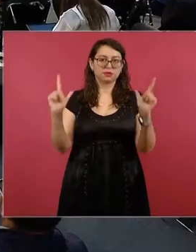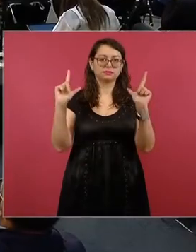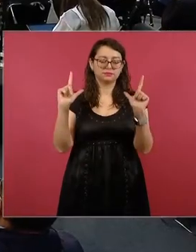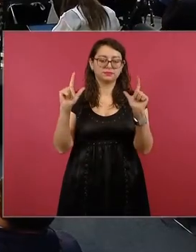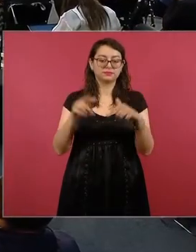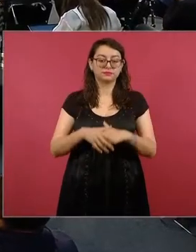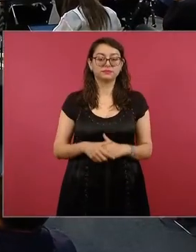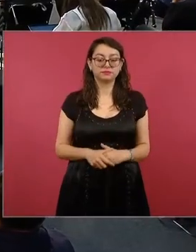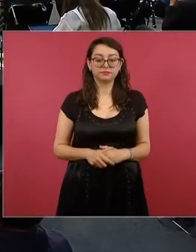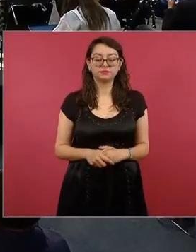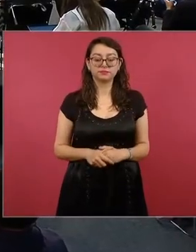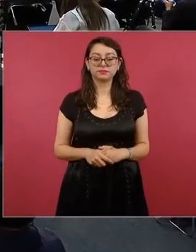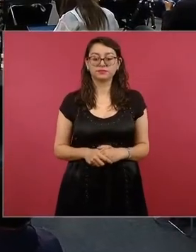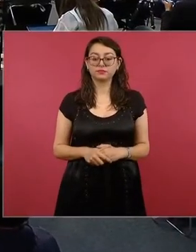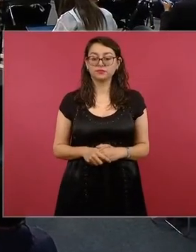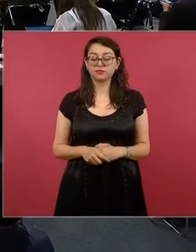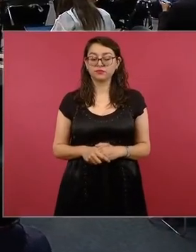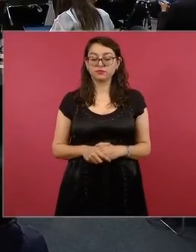Pero pues